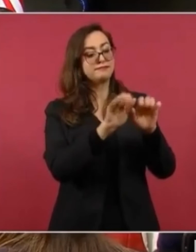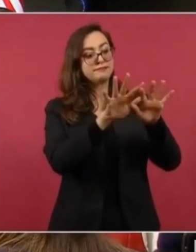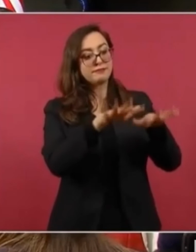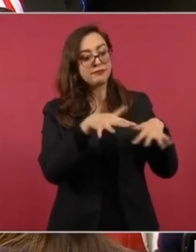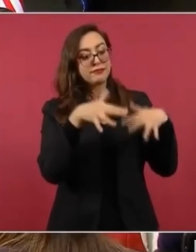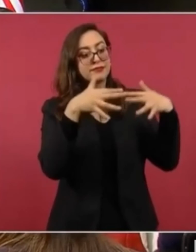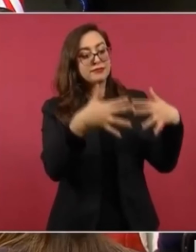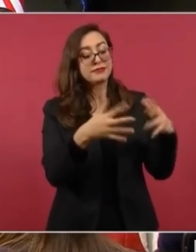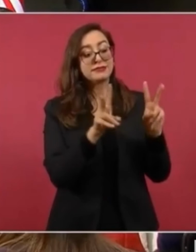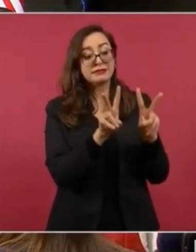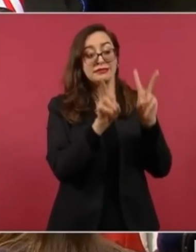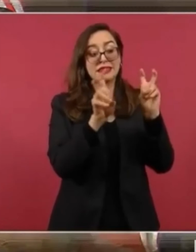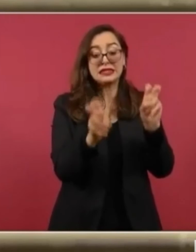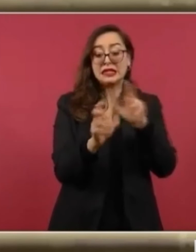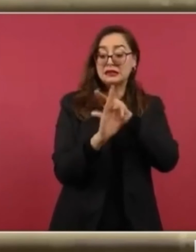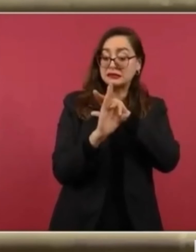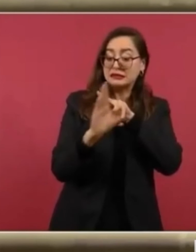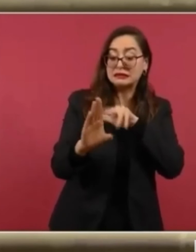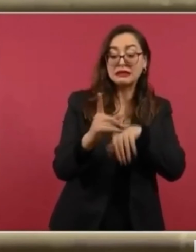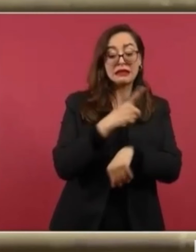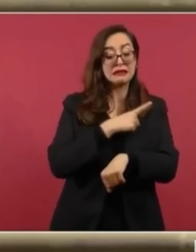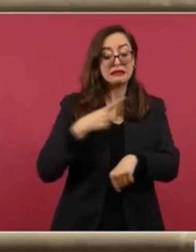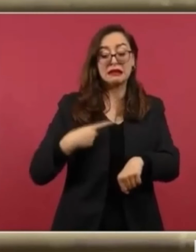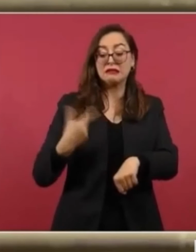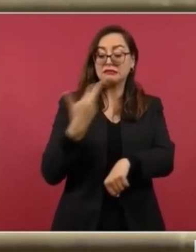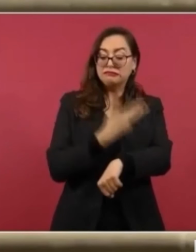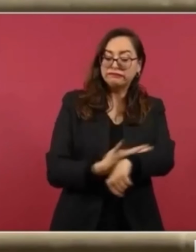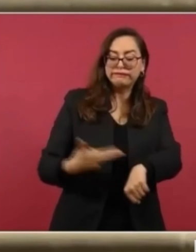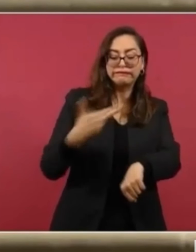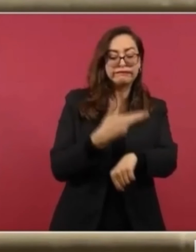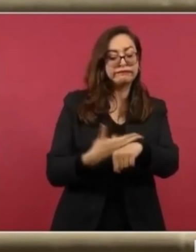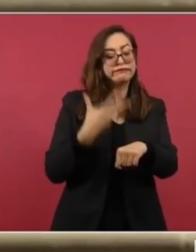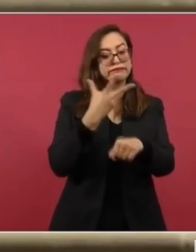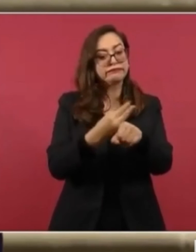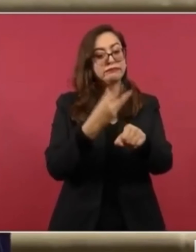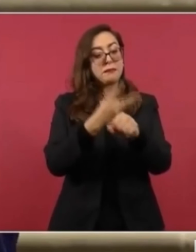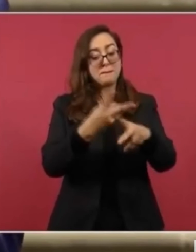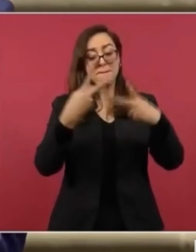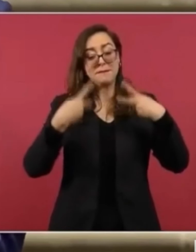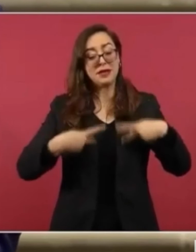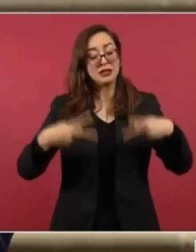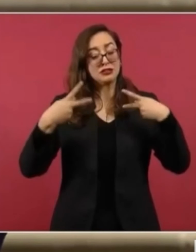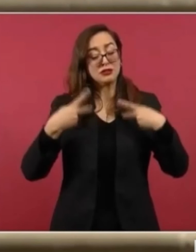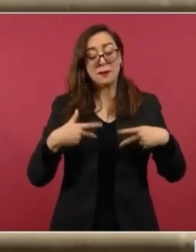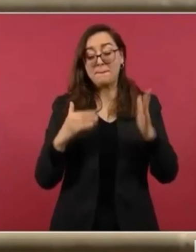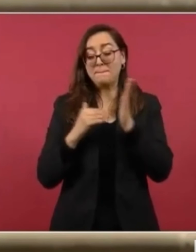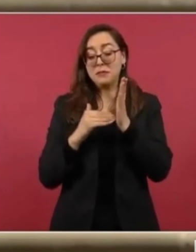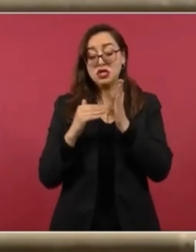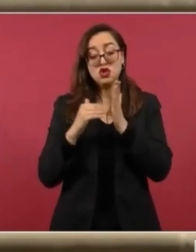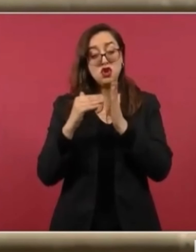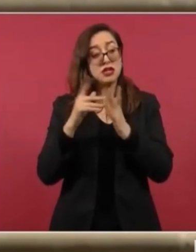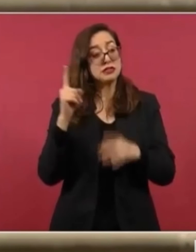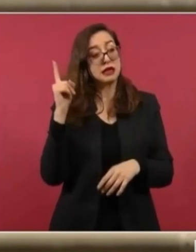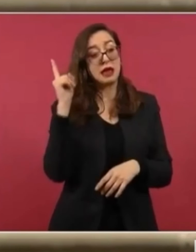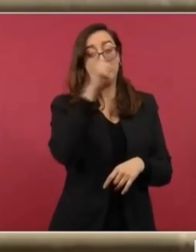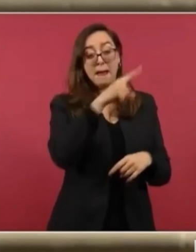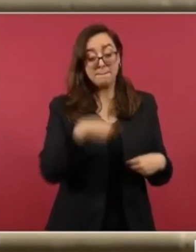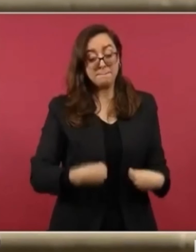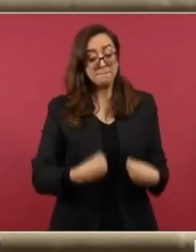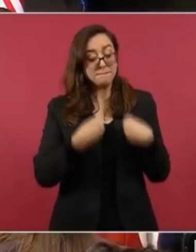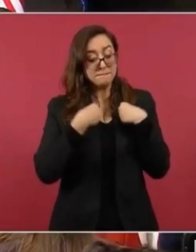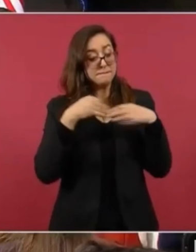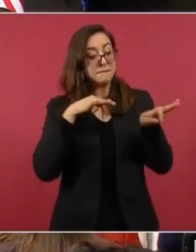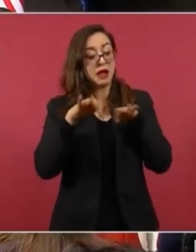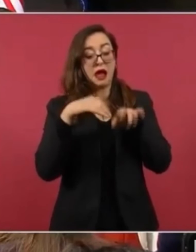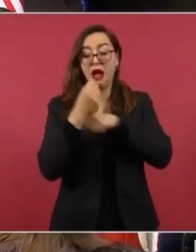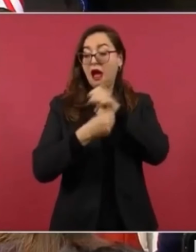la situación migratoria de millones de mexicanos que llevan años viviendo, trabajando